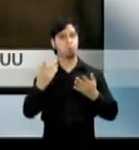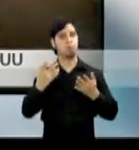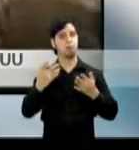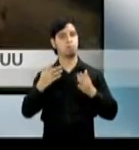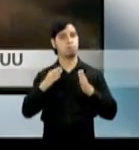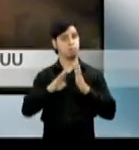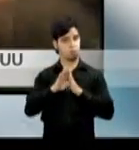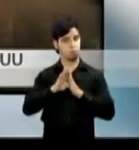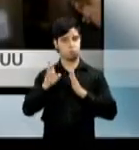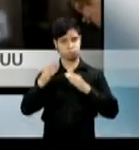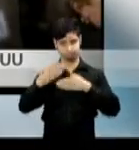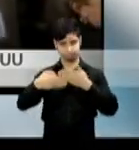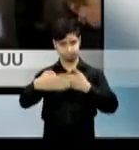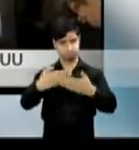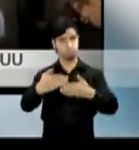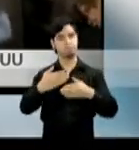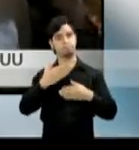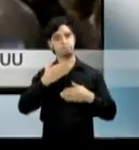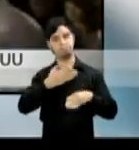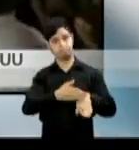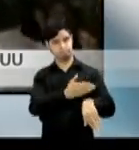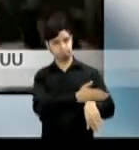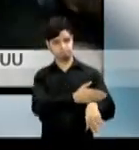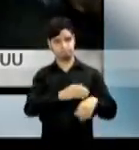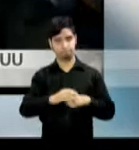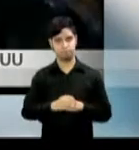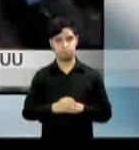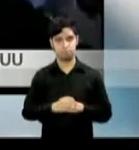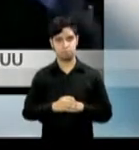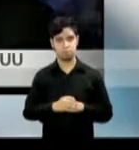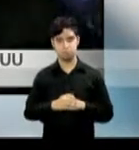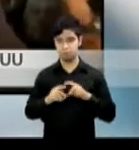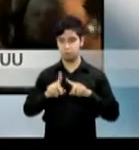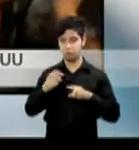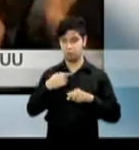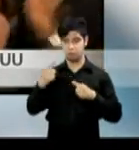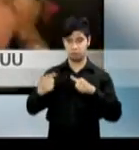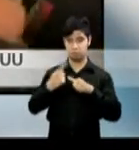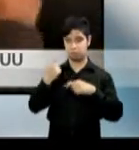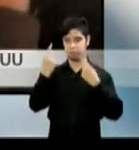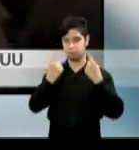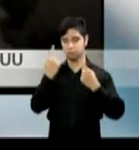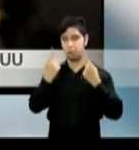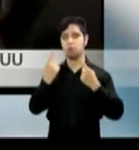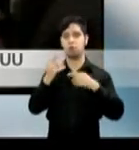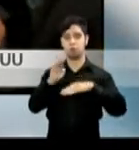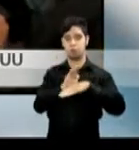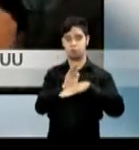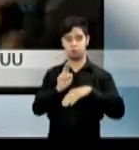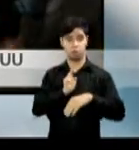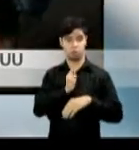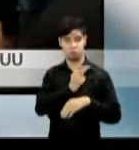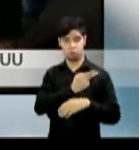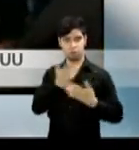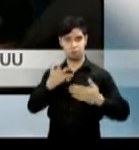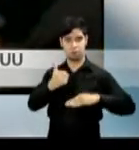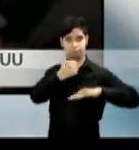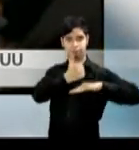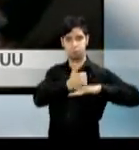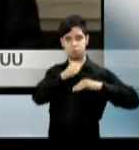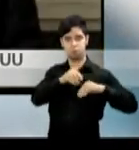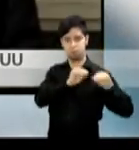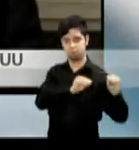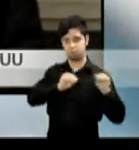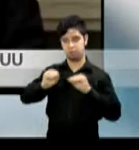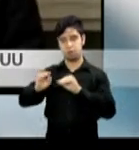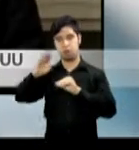esto a colación porque de pronto la primera impresión es que existe, es pensar en que compañías nuestras aquí ya radicadas pudieran trasladarse